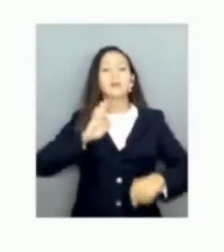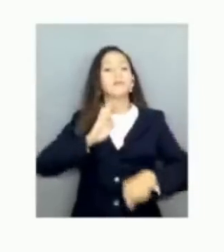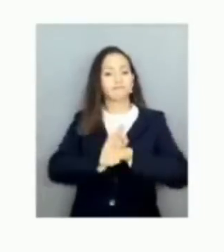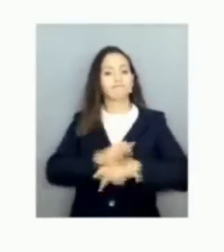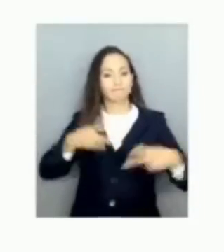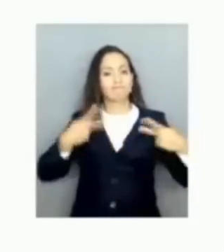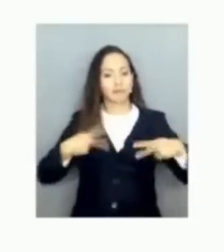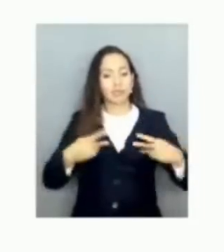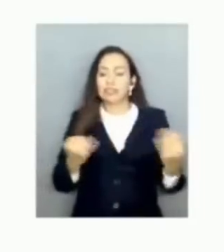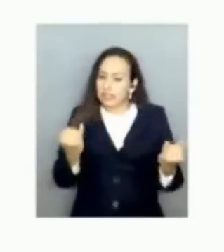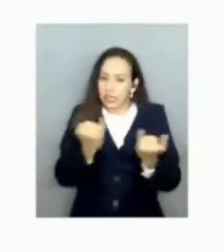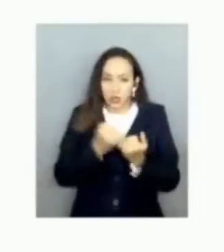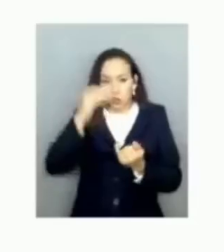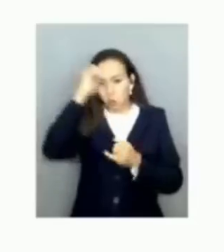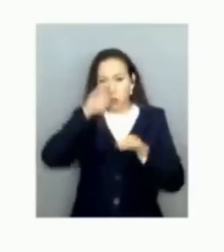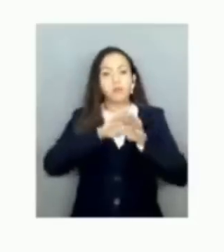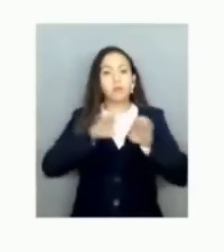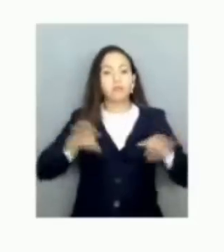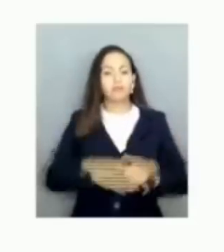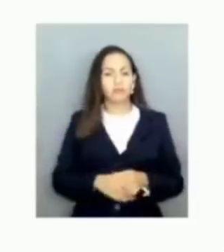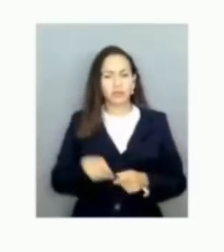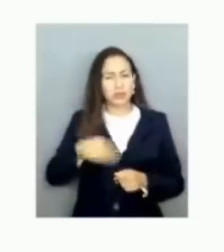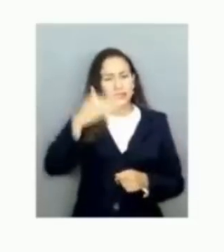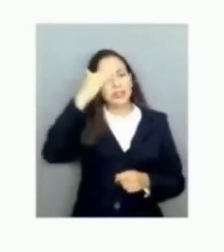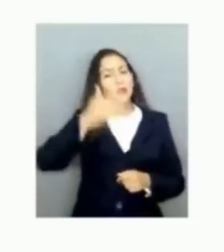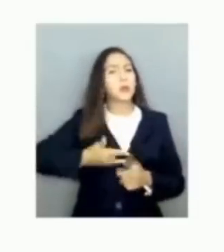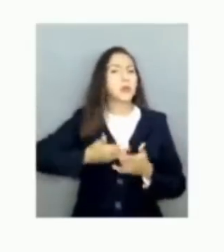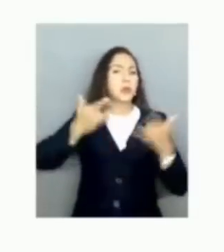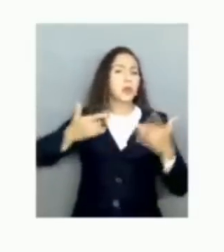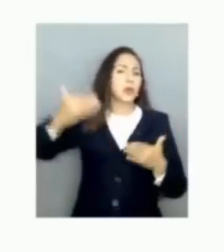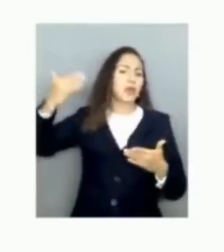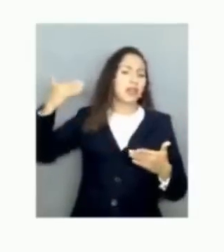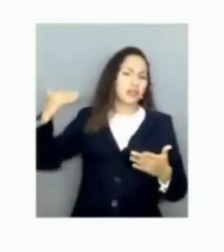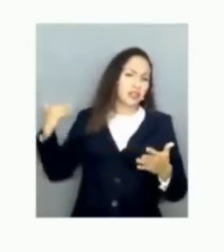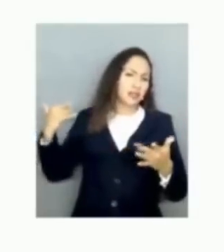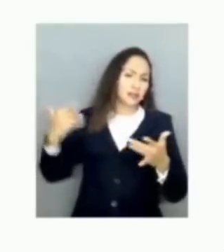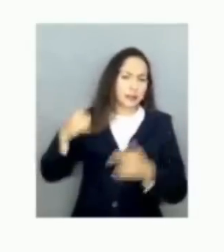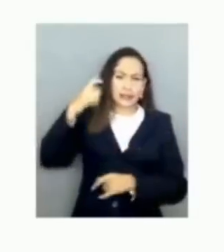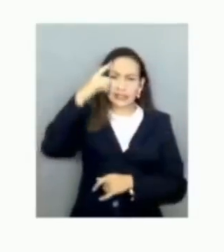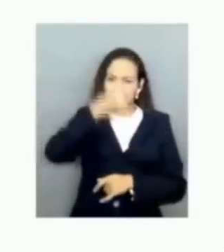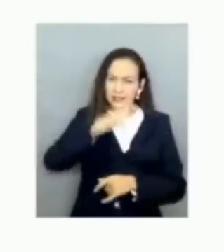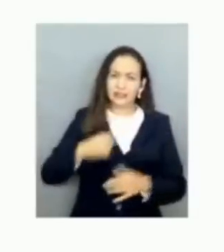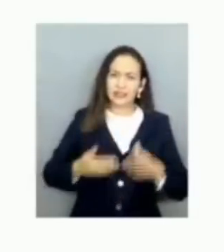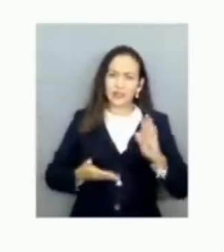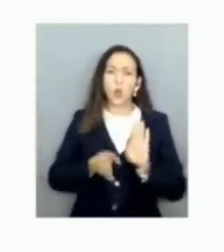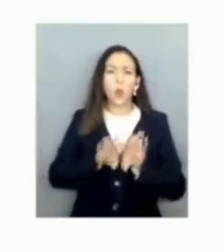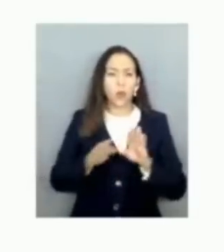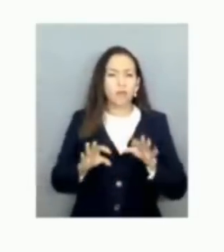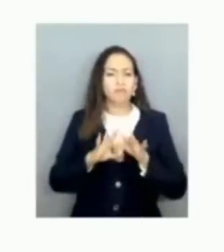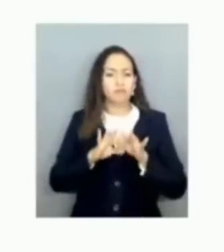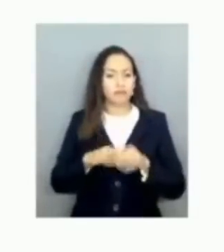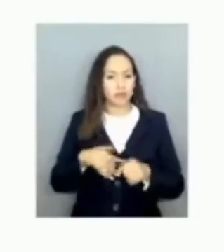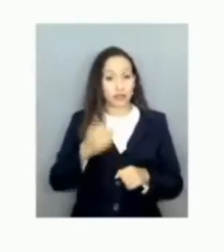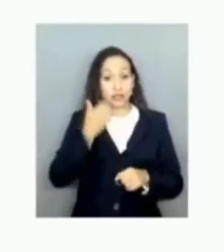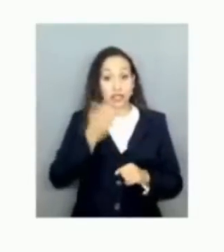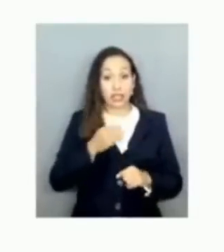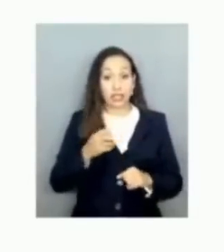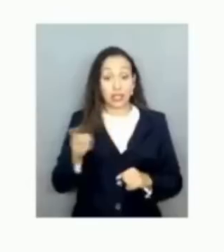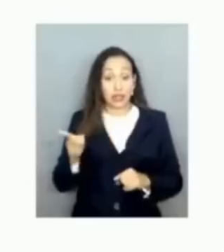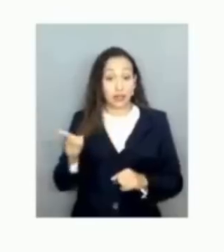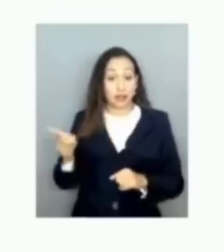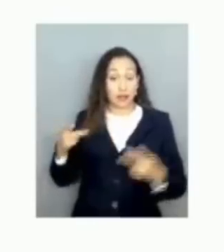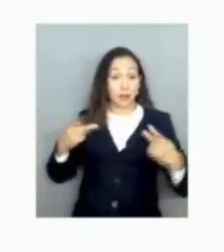blanco. Donde no hay justicia es con la gente que no tiene dinero, con el pueblo de México. Hay